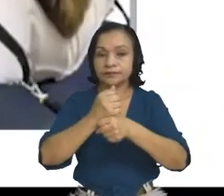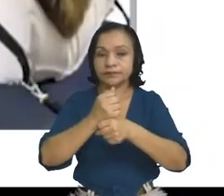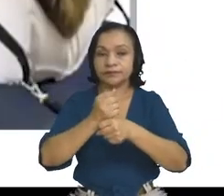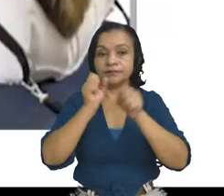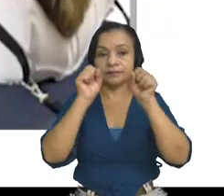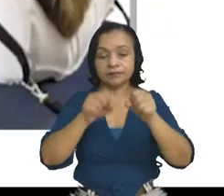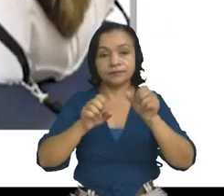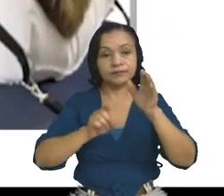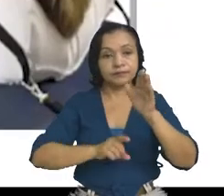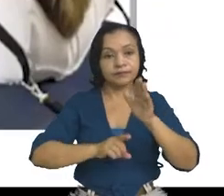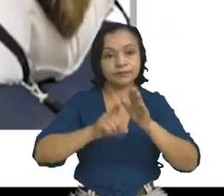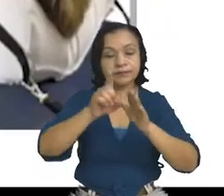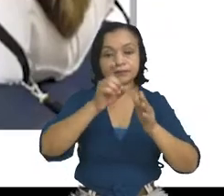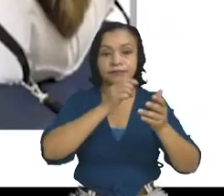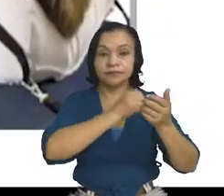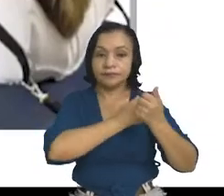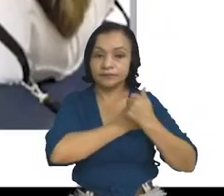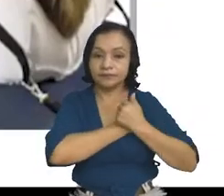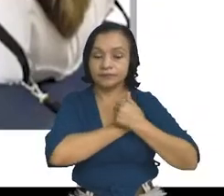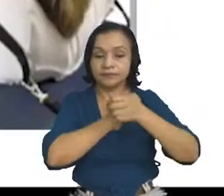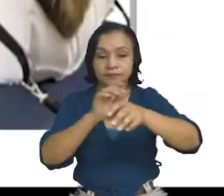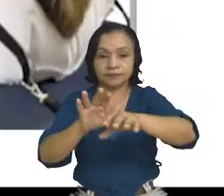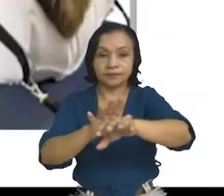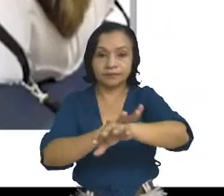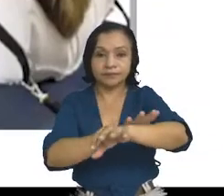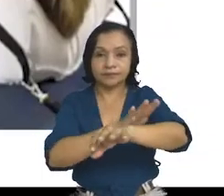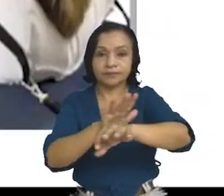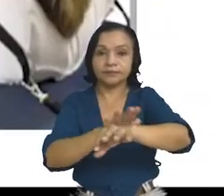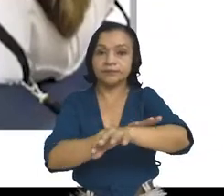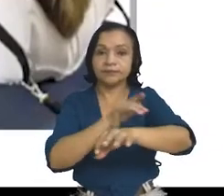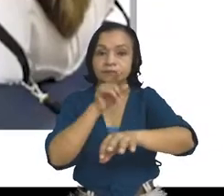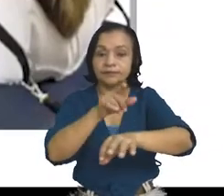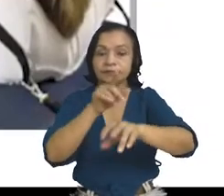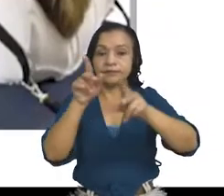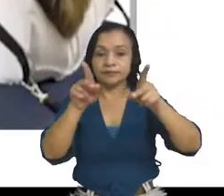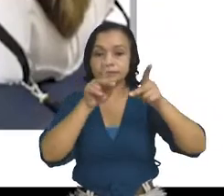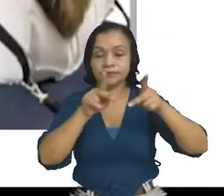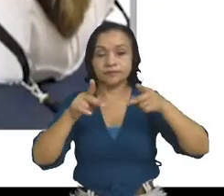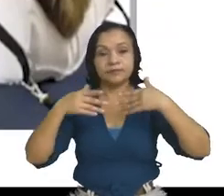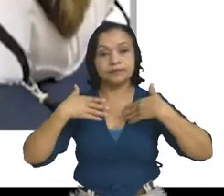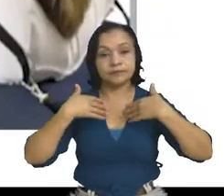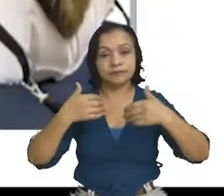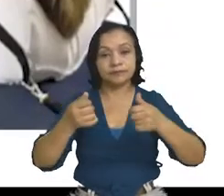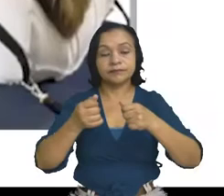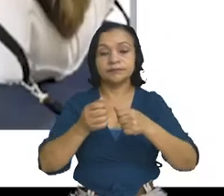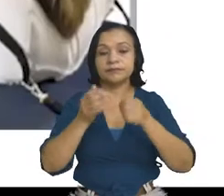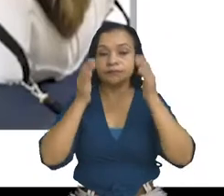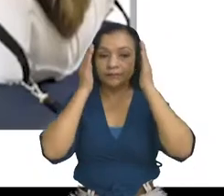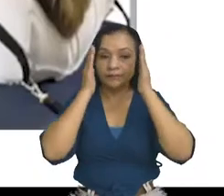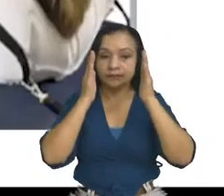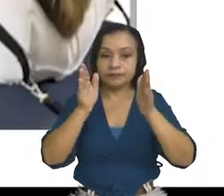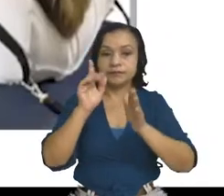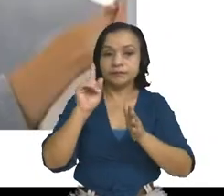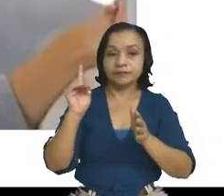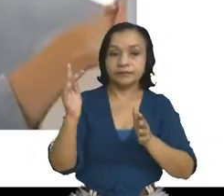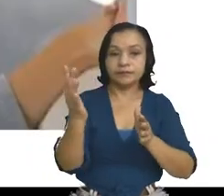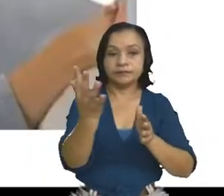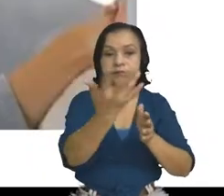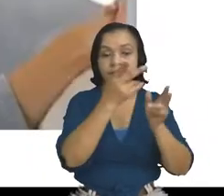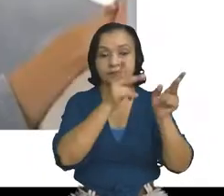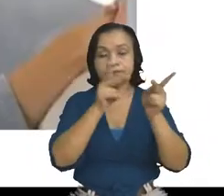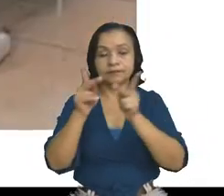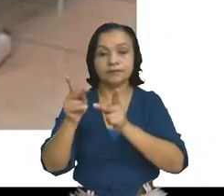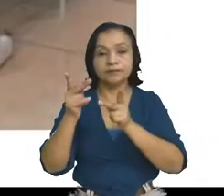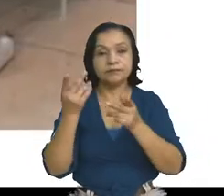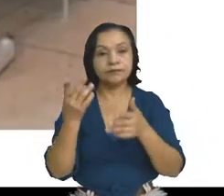poder desarrollar con ese amor, esa sensibilidad que se caracteriza a nuestro personal de salud, para poder brindar la atención a todos los pacientes que asistan